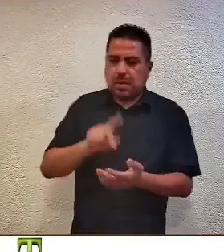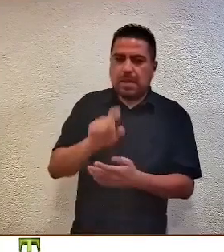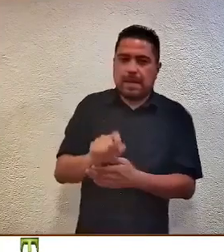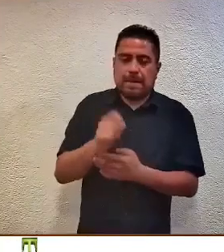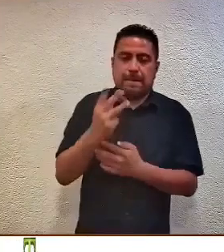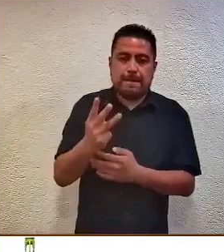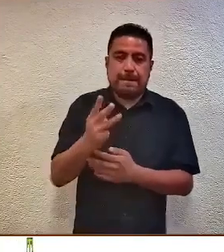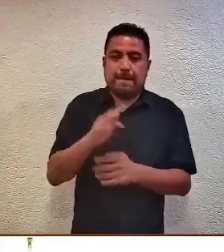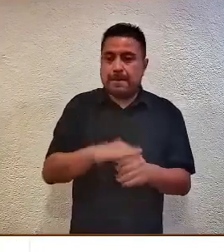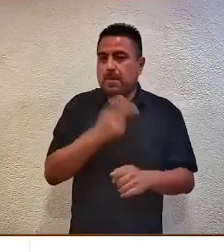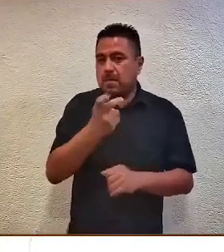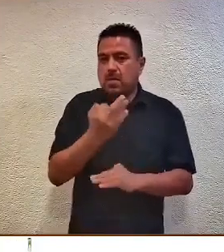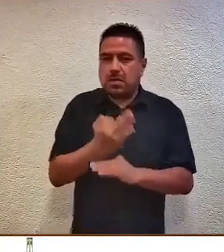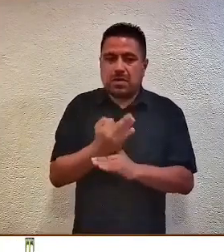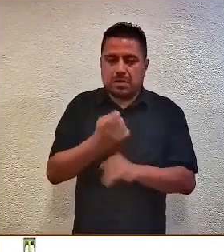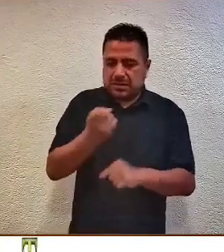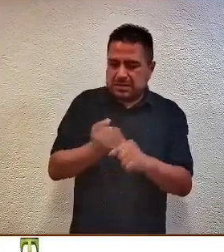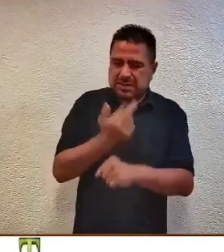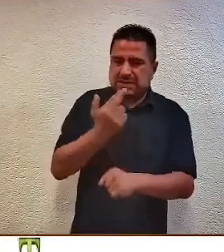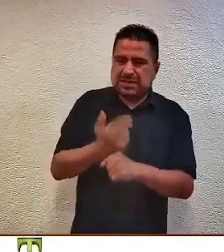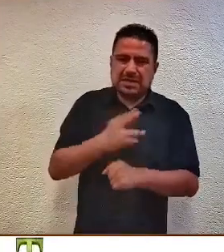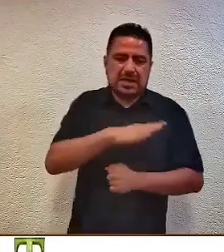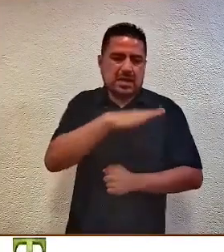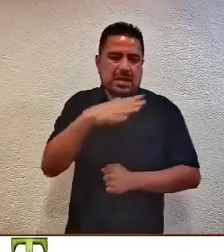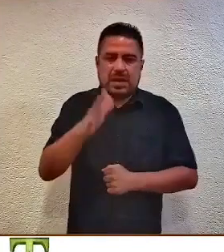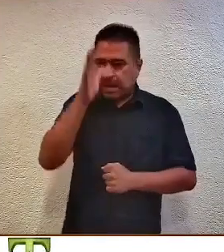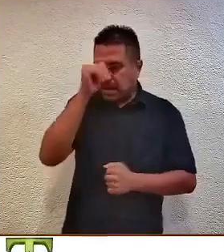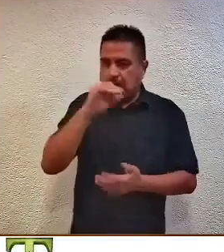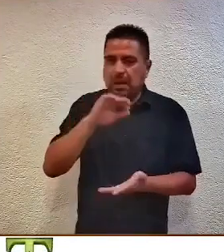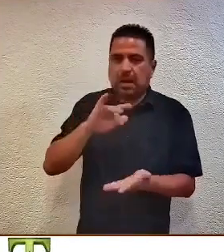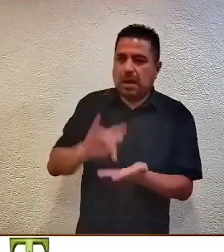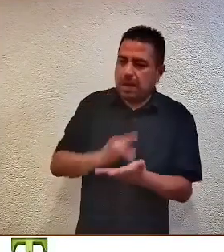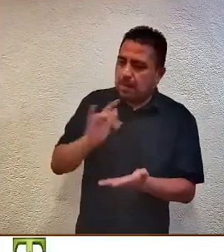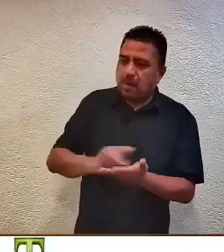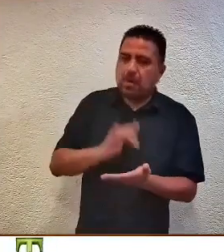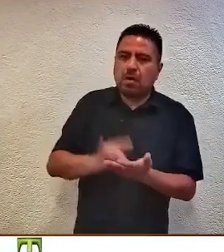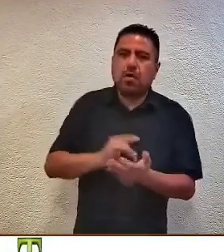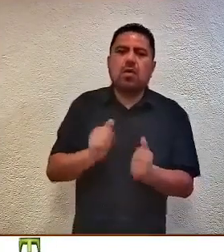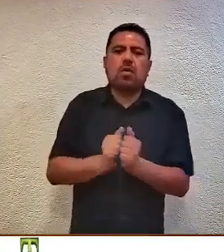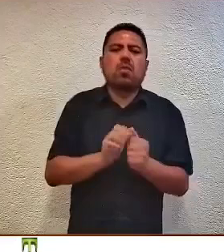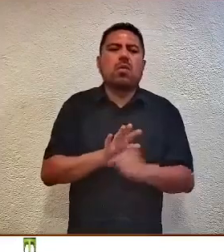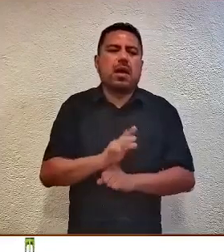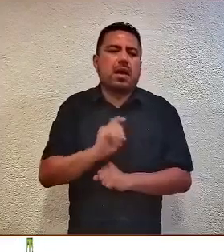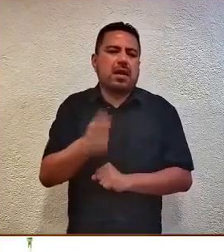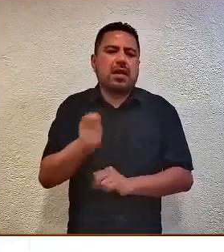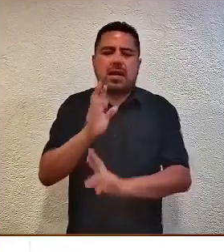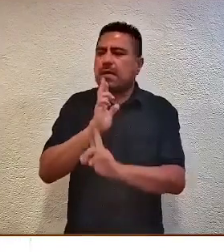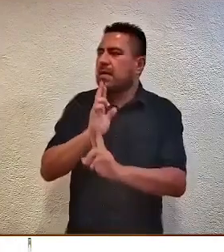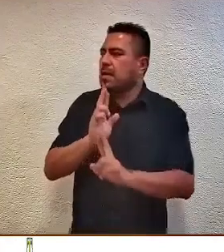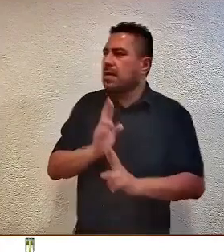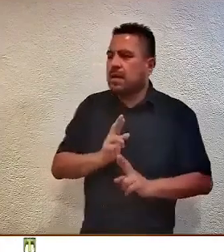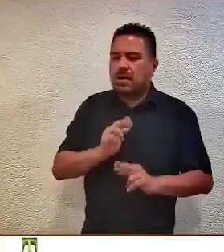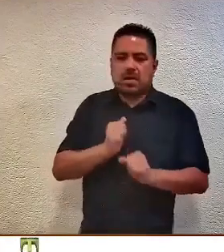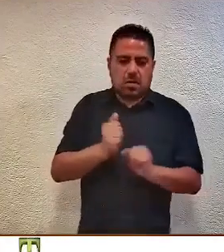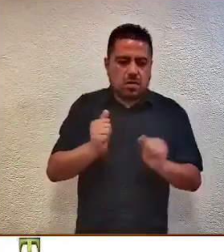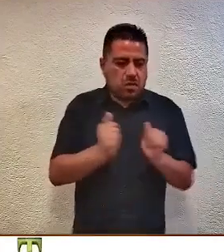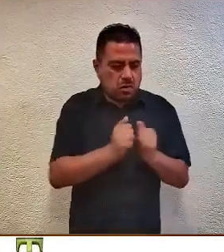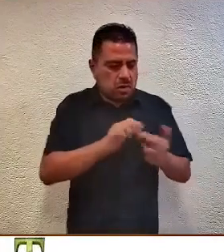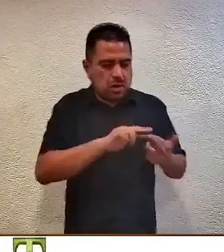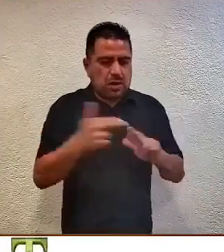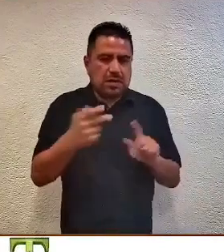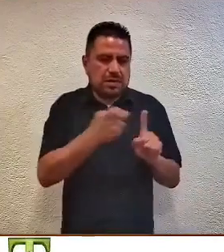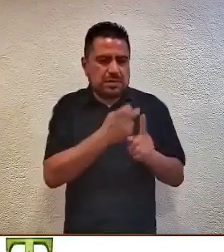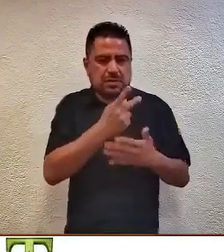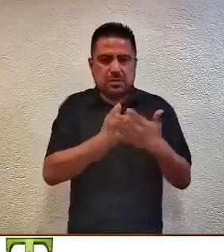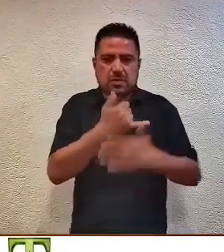TEE/IE/002/2023. Por lo tanto, solicito al secretario general de acuerdos nos apoye con la cuenta y resolutivos en relación a este